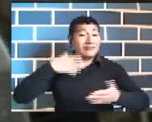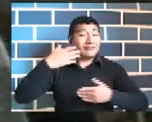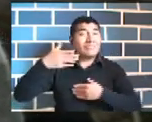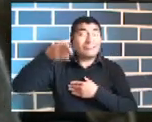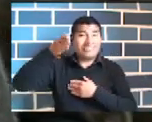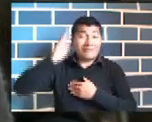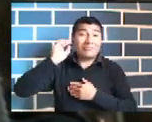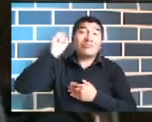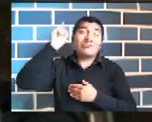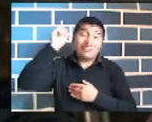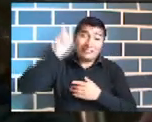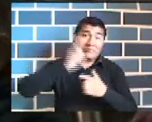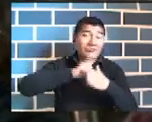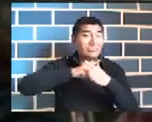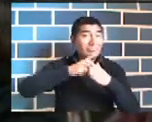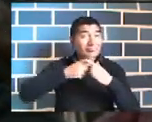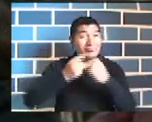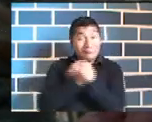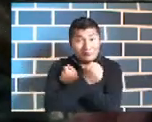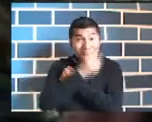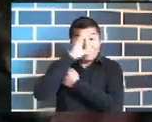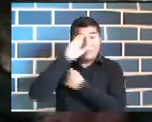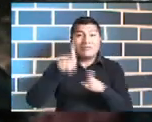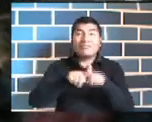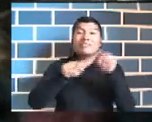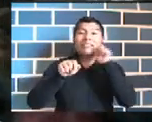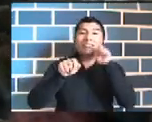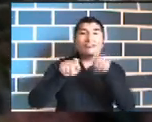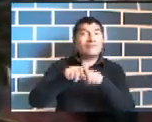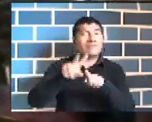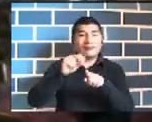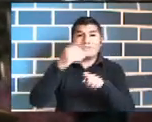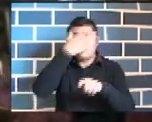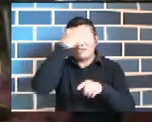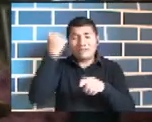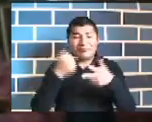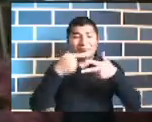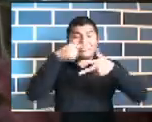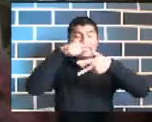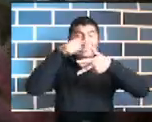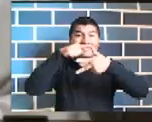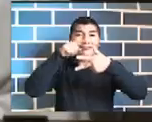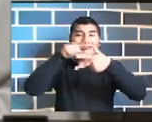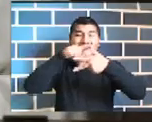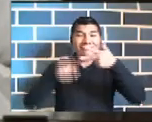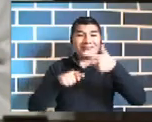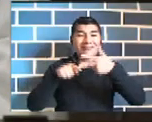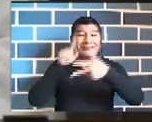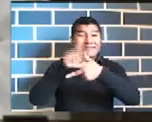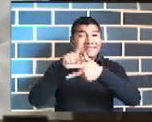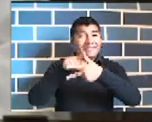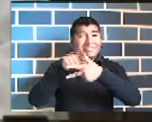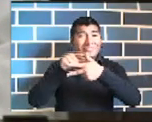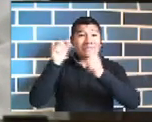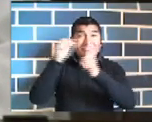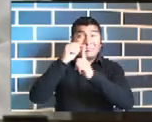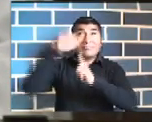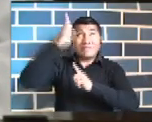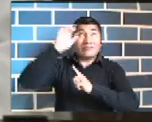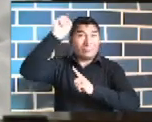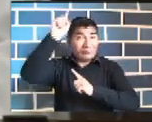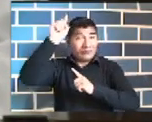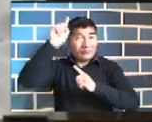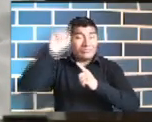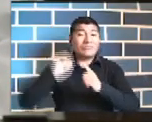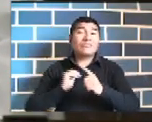Dios. Entonces, queridos hermanos, no se olviden de estas tres cositas. La primera, la palabra de Dios